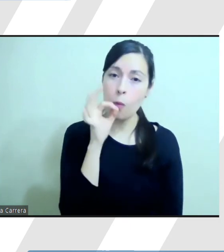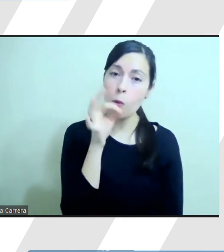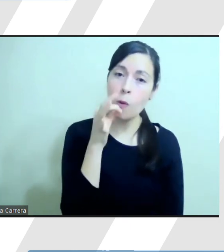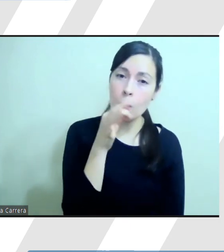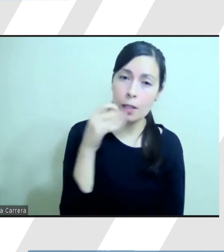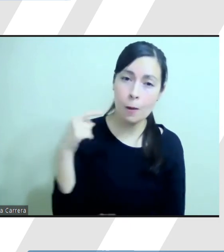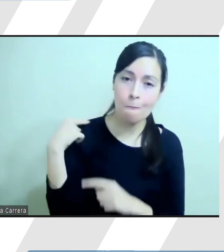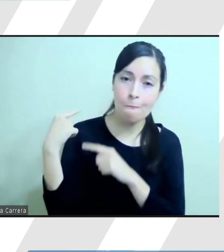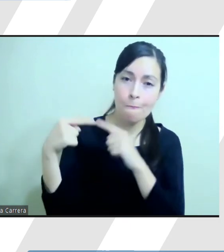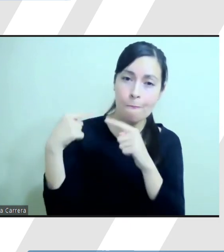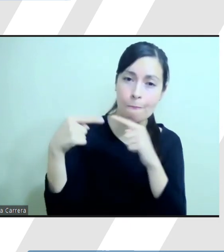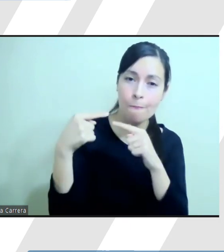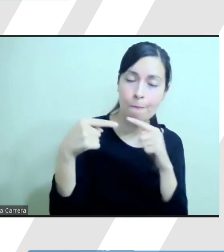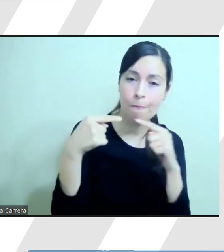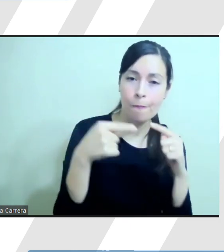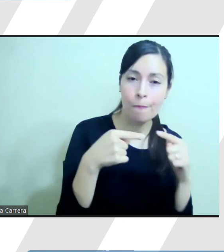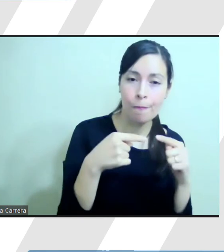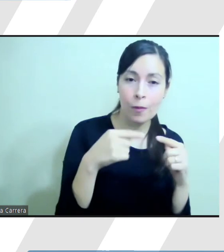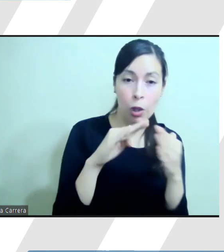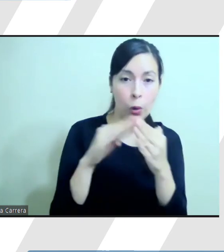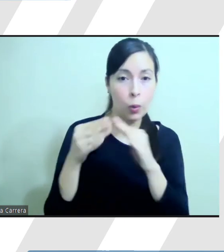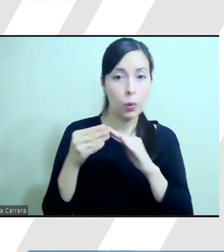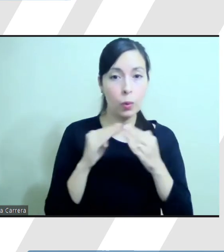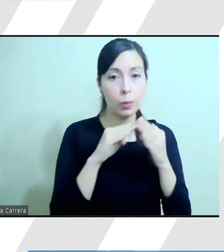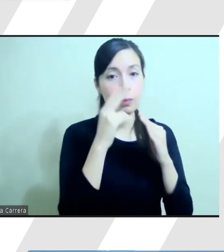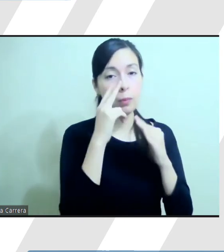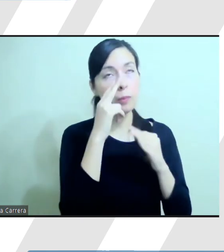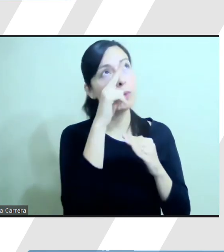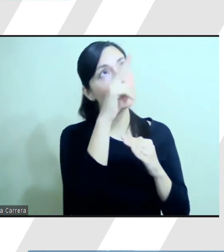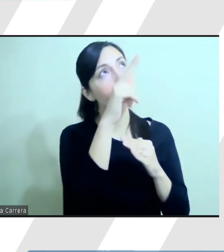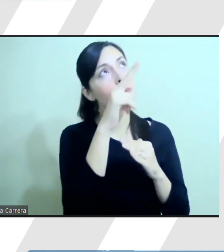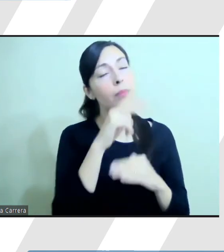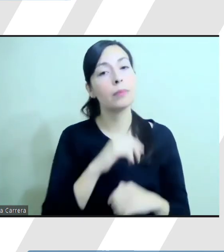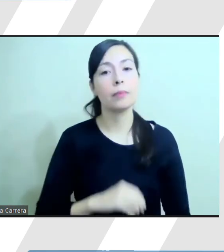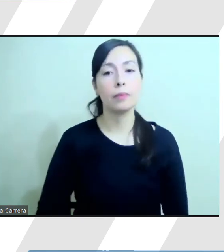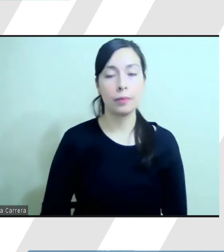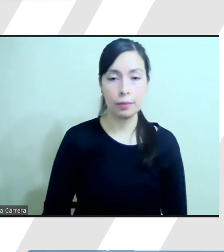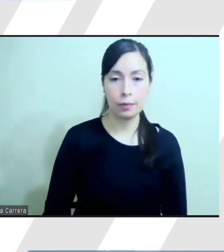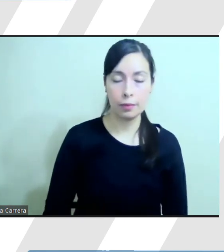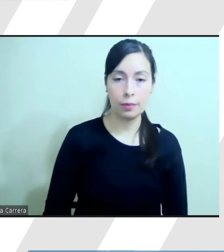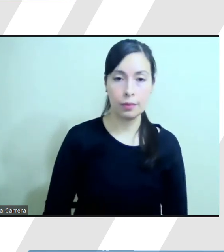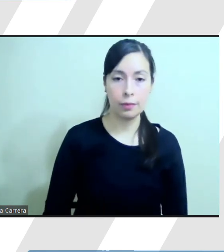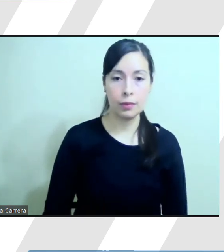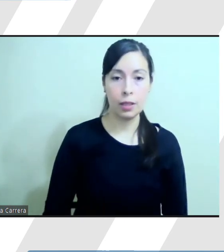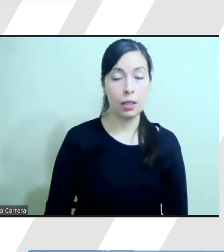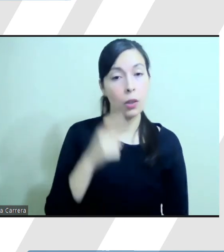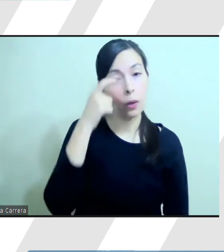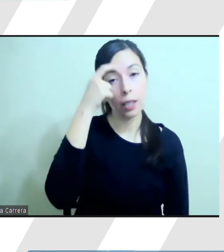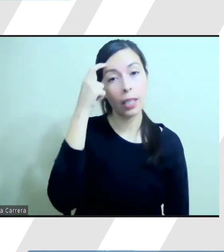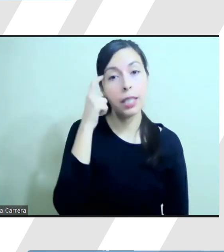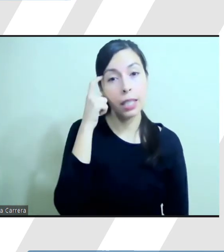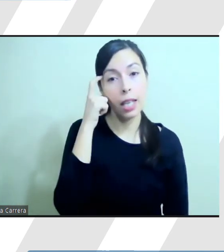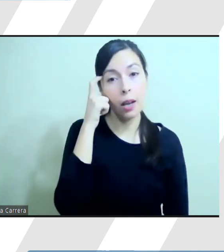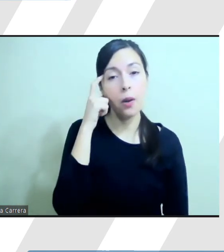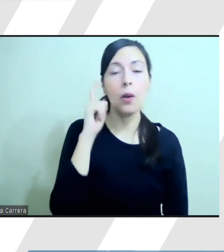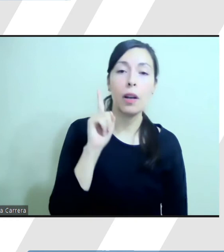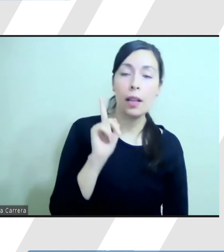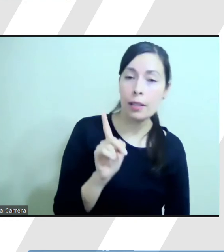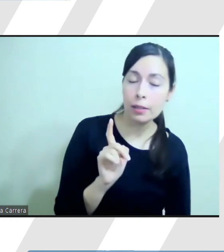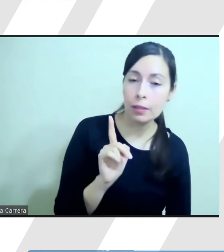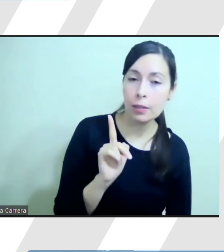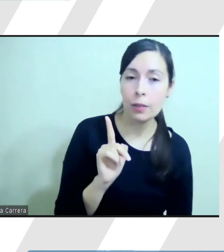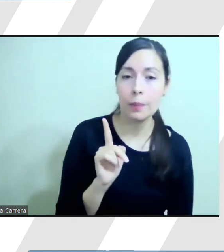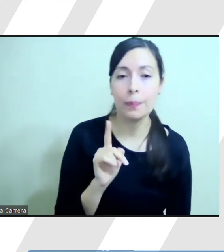las comunidades entienden al observar el cielo. Entonces creo que cuando en algún momento esto desemboque en